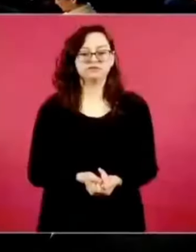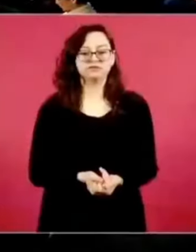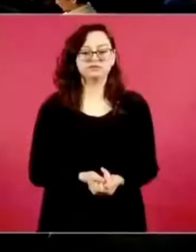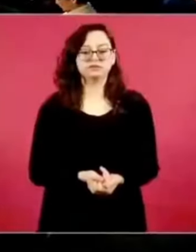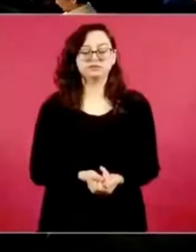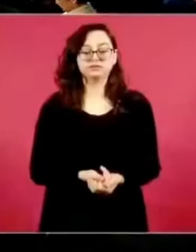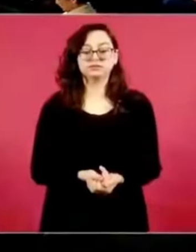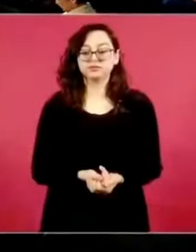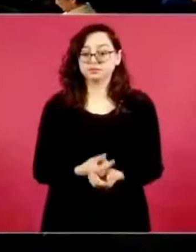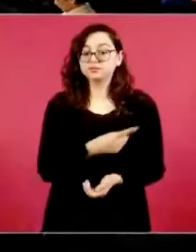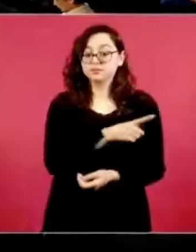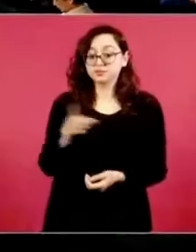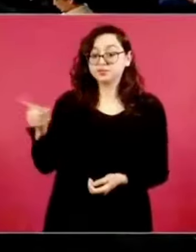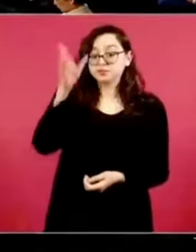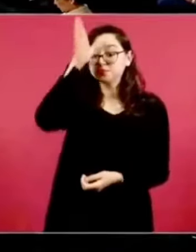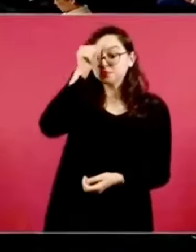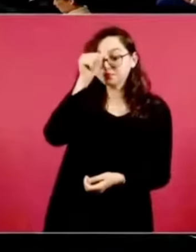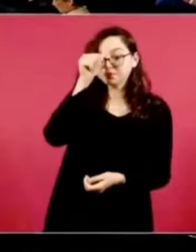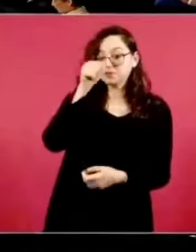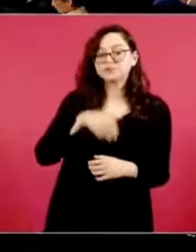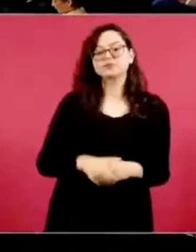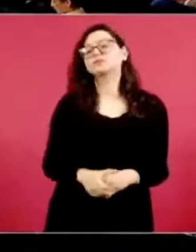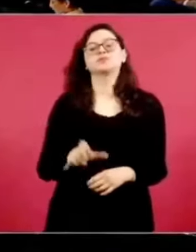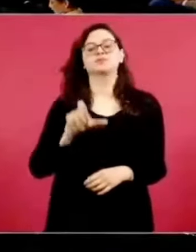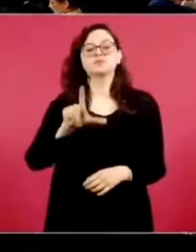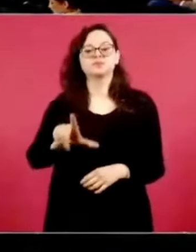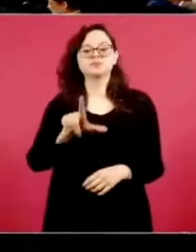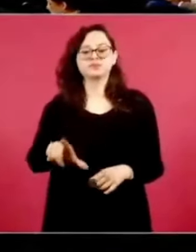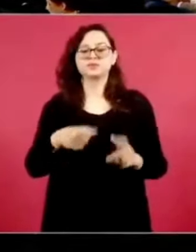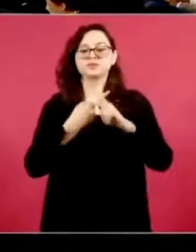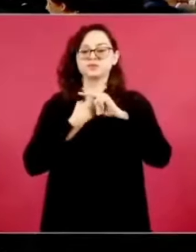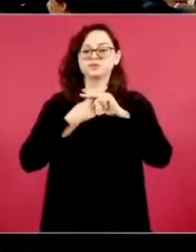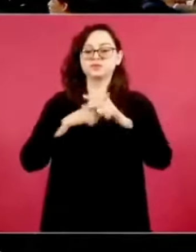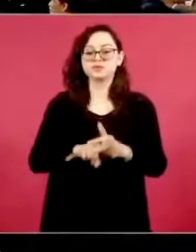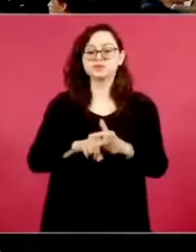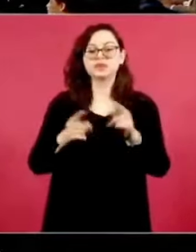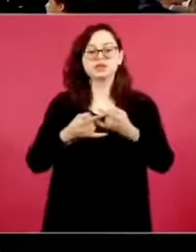¿Están de acuerdo? Empezamos el lunes con Hidalgo.